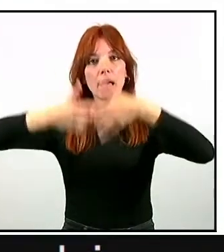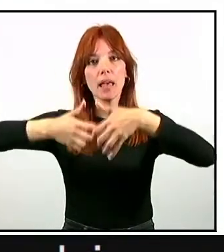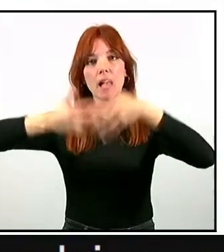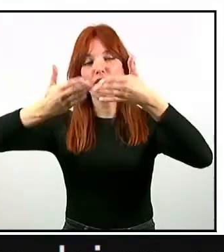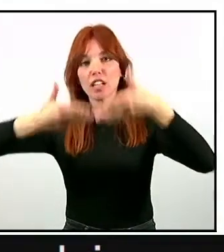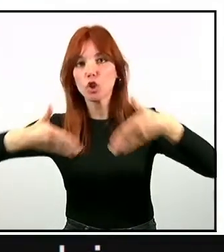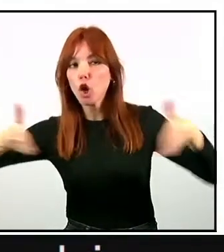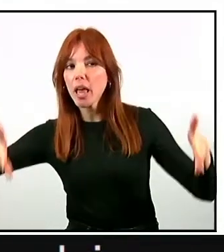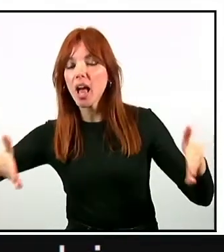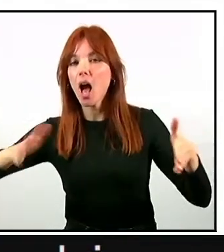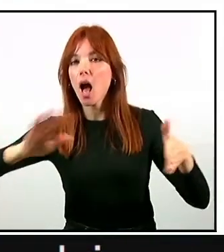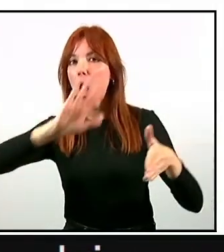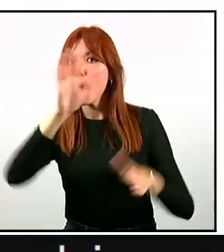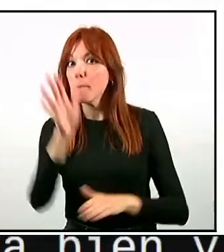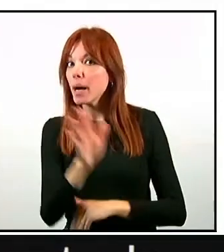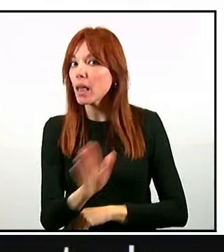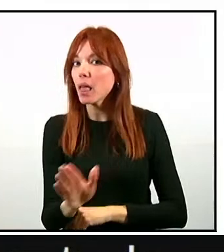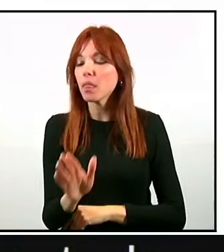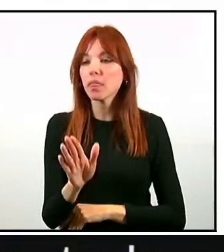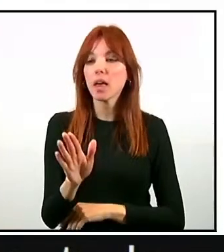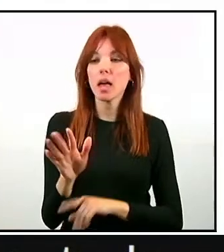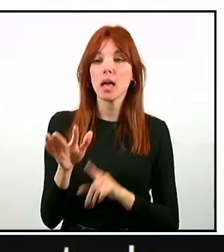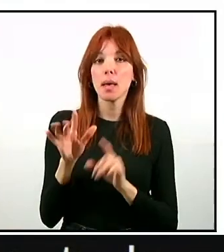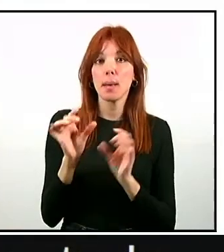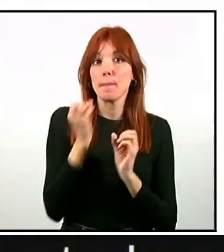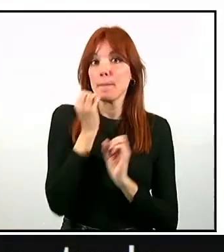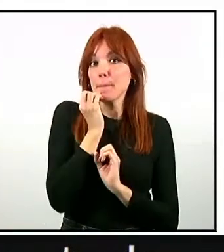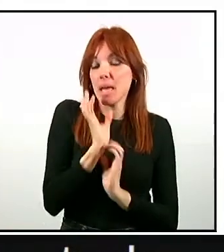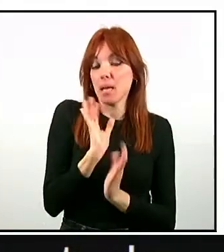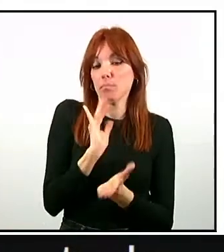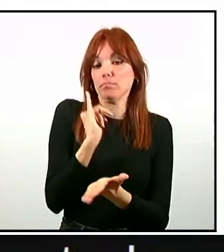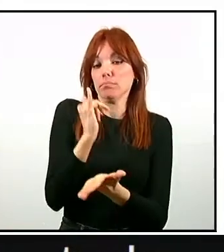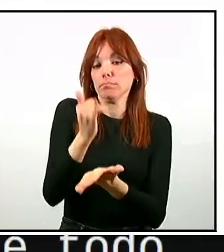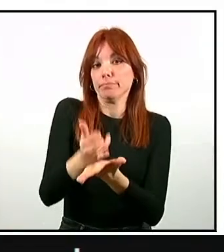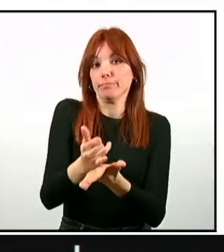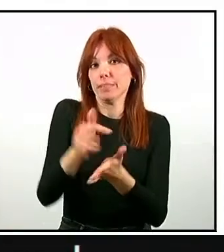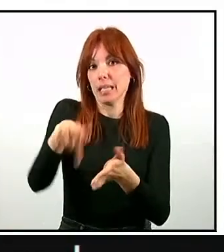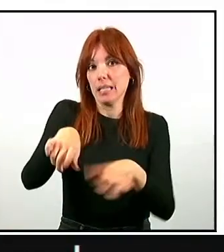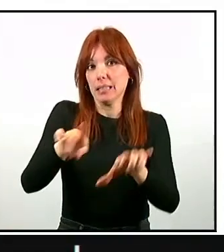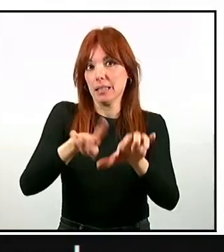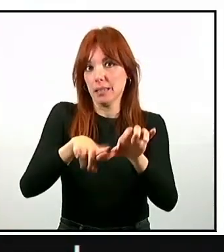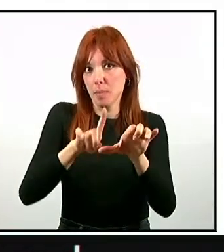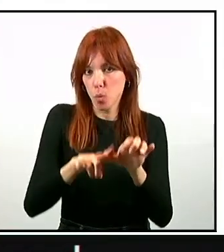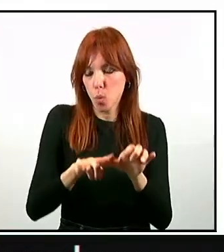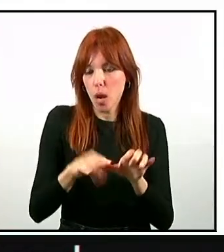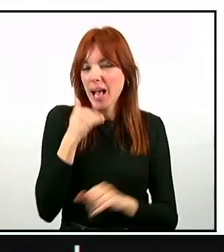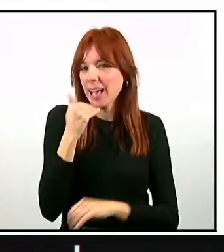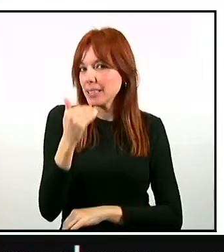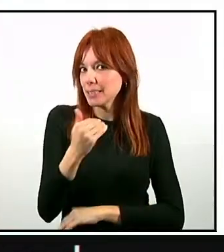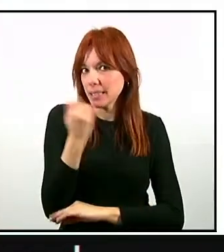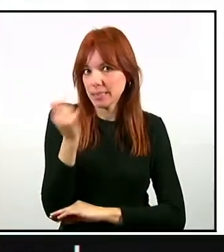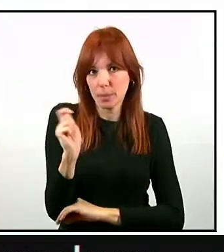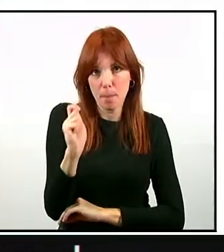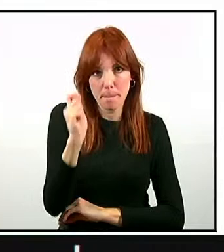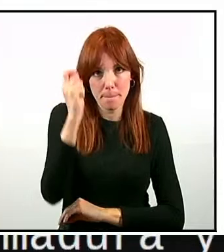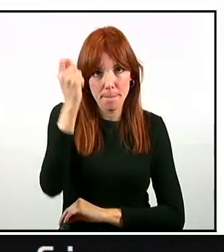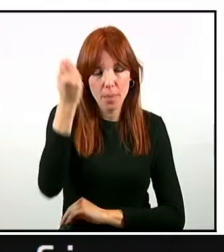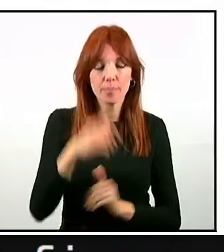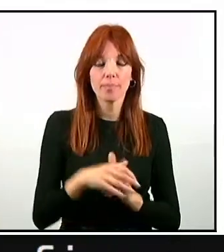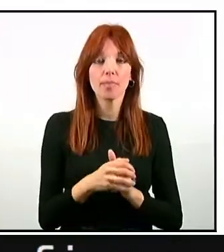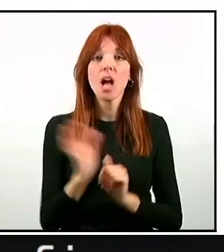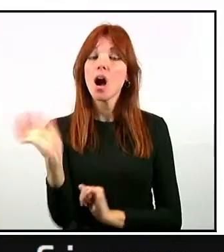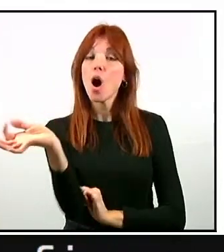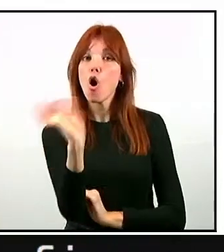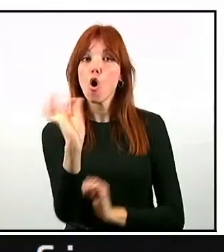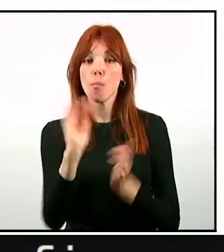como parece todo indicar que se va a instalar en Extremadura y cada día hay un paso nuevo que así lo afirma, y proyectos como